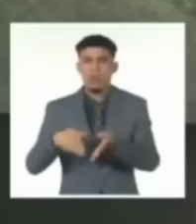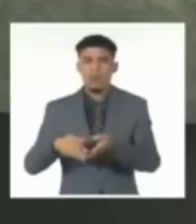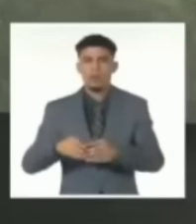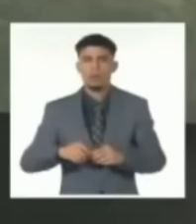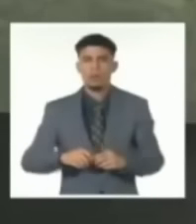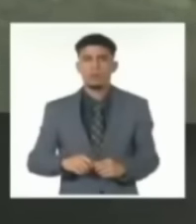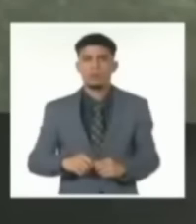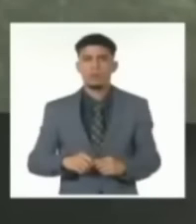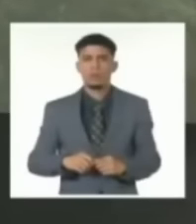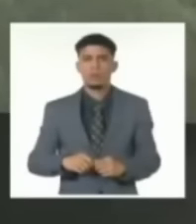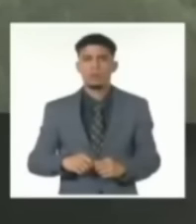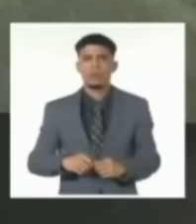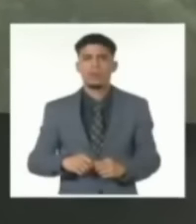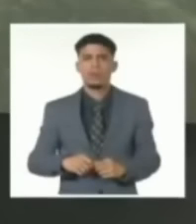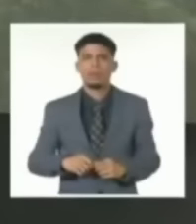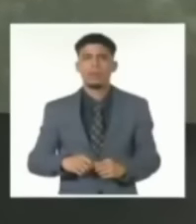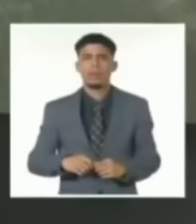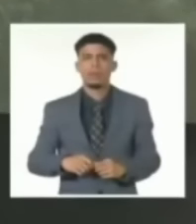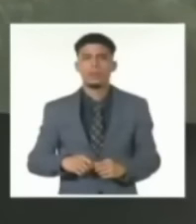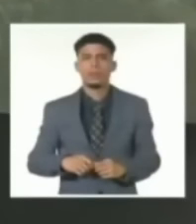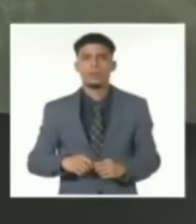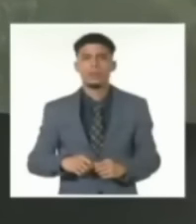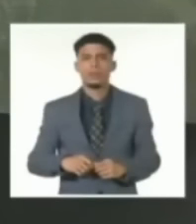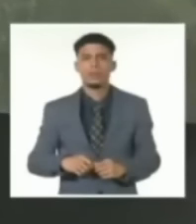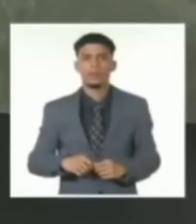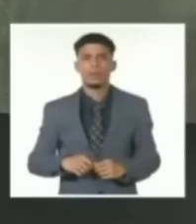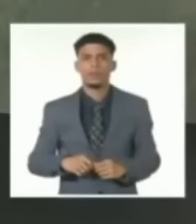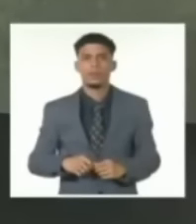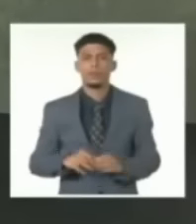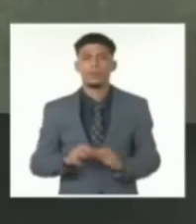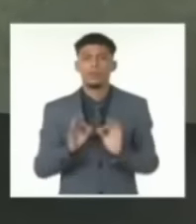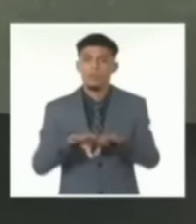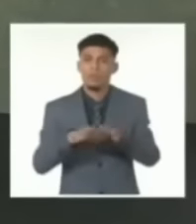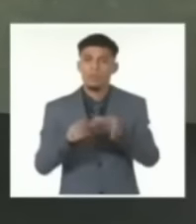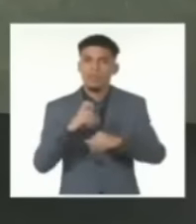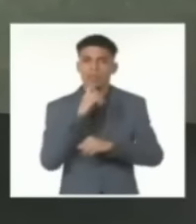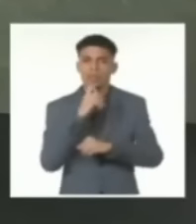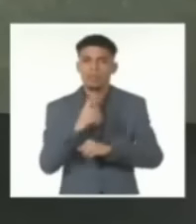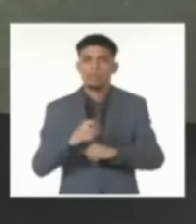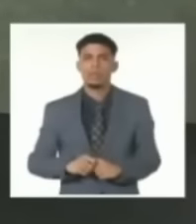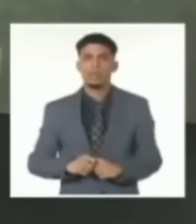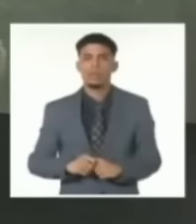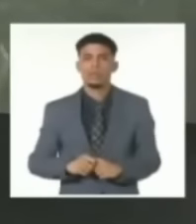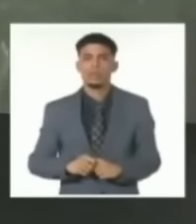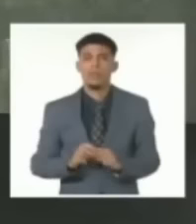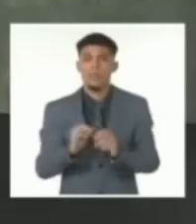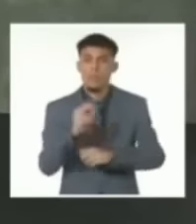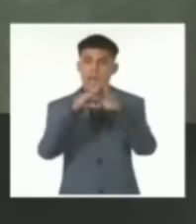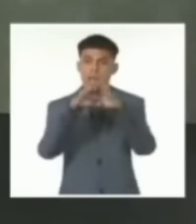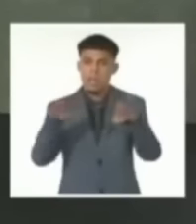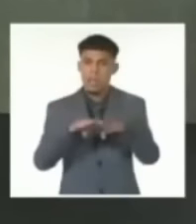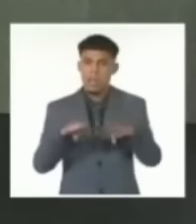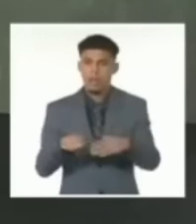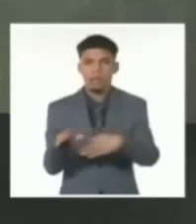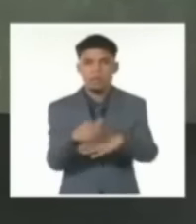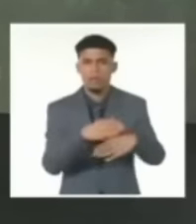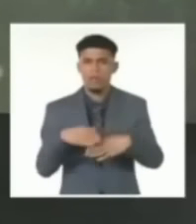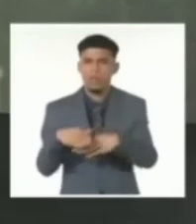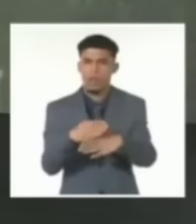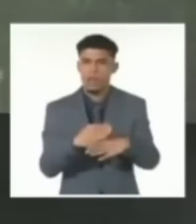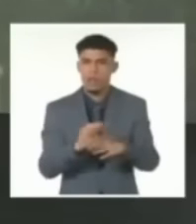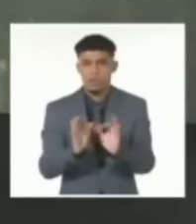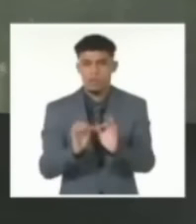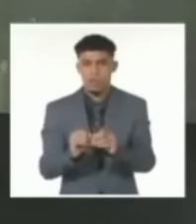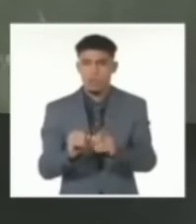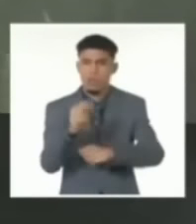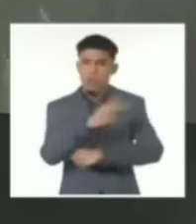está bien. ¿Qué es lo que buscan cuando tratan de sembrar el pánico en medio de una circunstancia como esta? ¿Ayudan? ¿Apoyan realmente? Estas también son